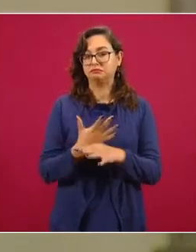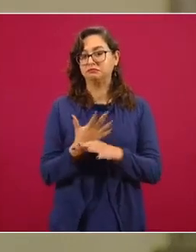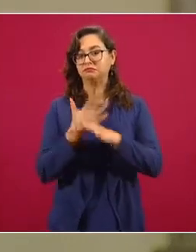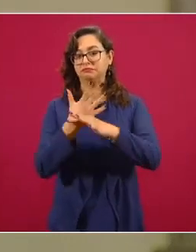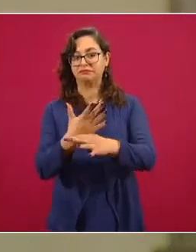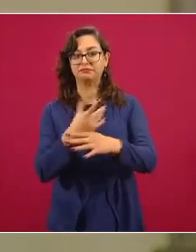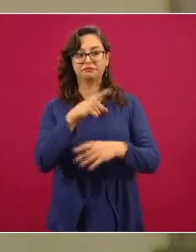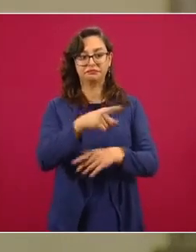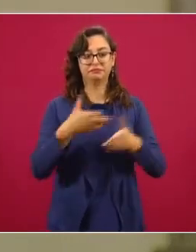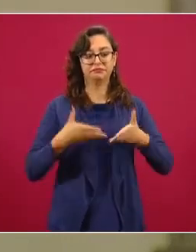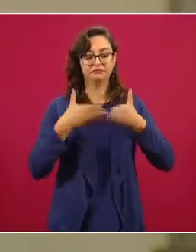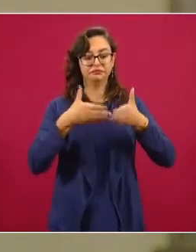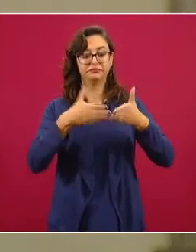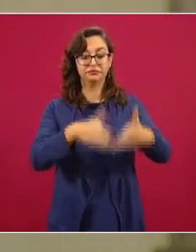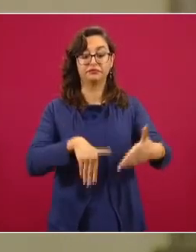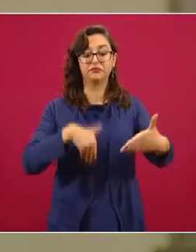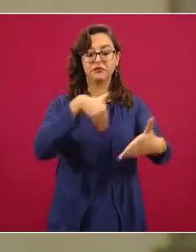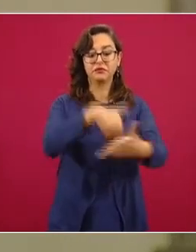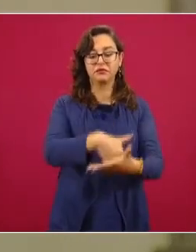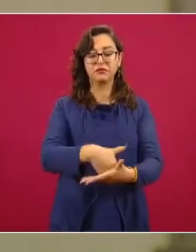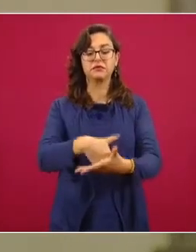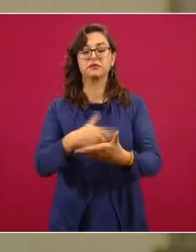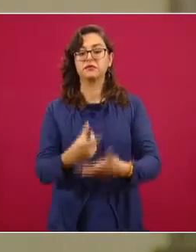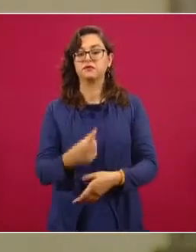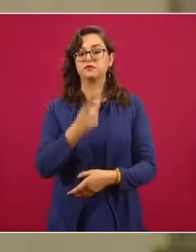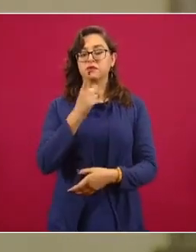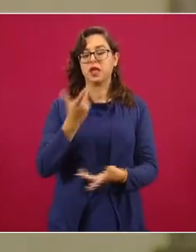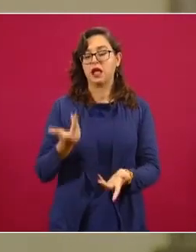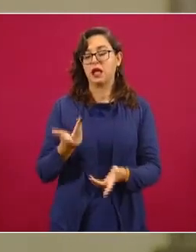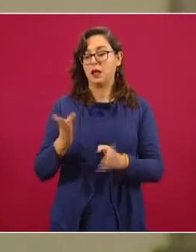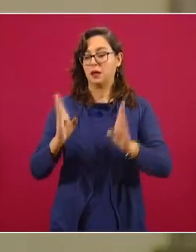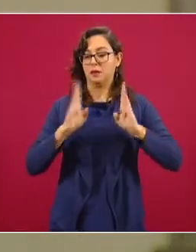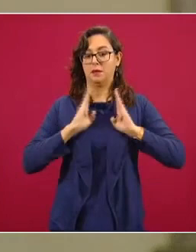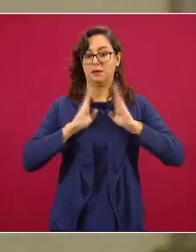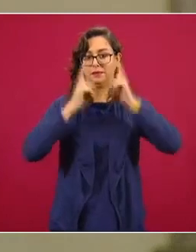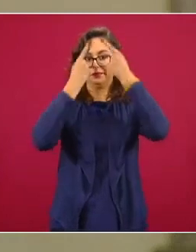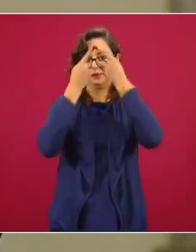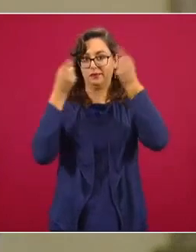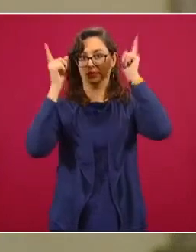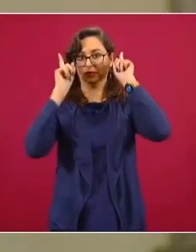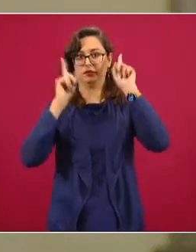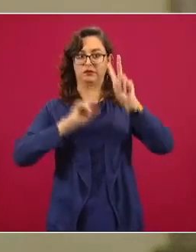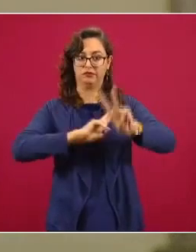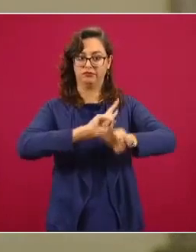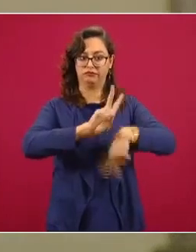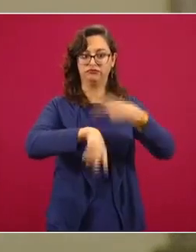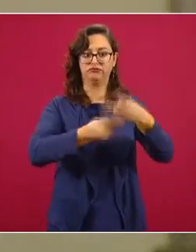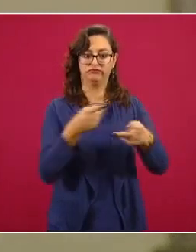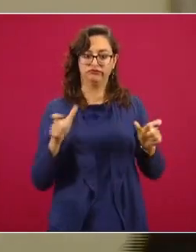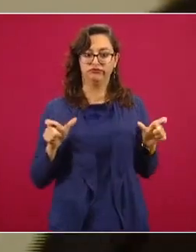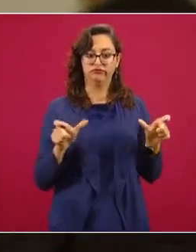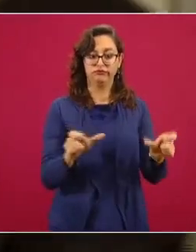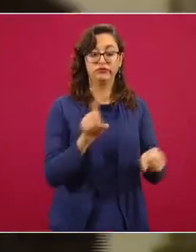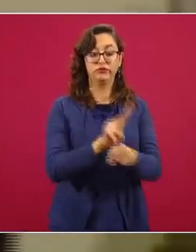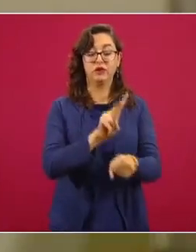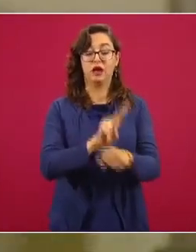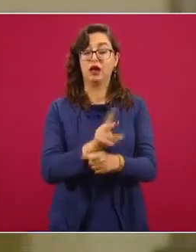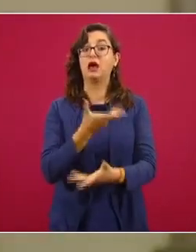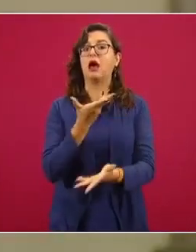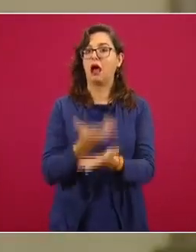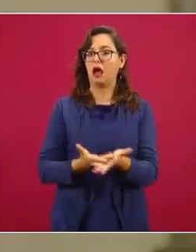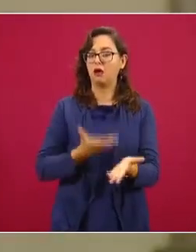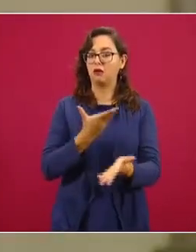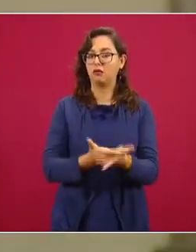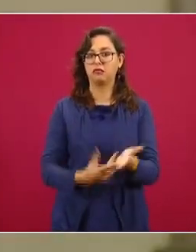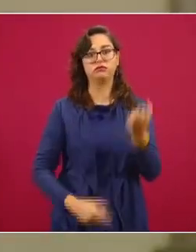ha acelerado la guerra entre los cárteles que se disputan el tráfico de drogas. La pregunta